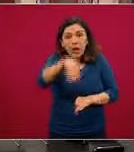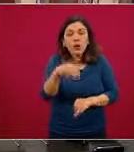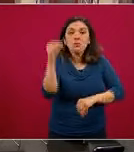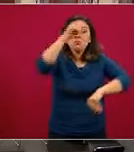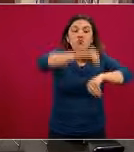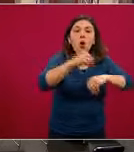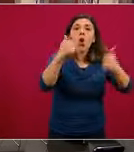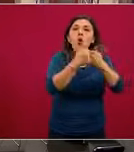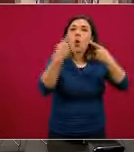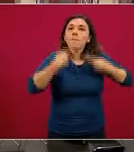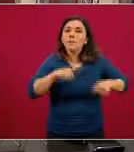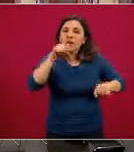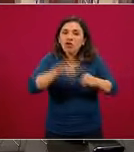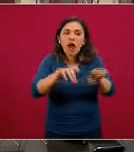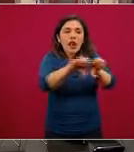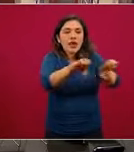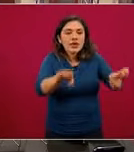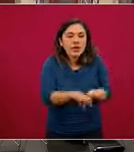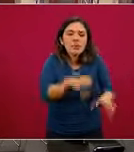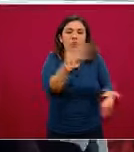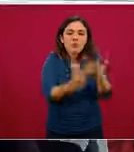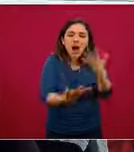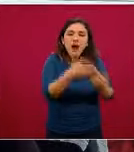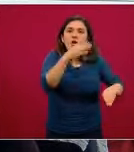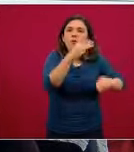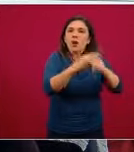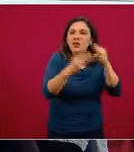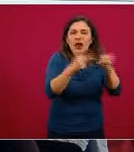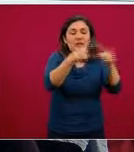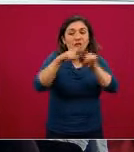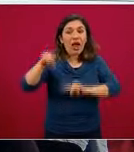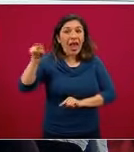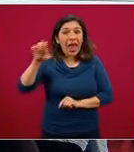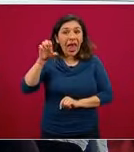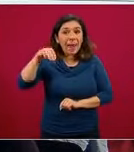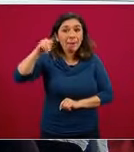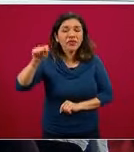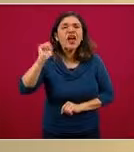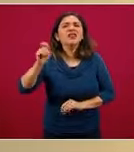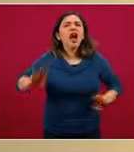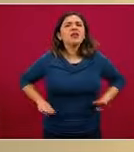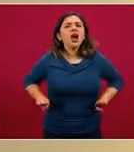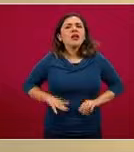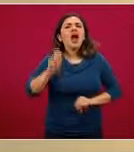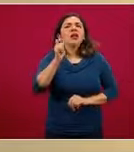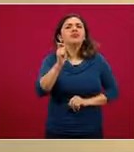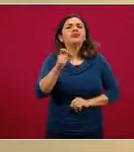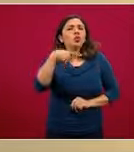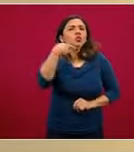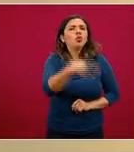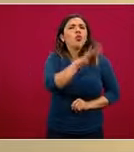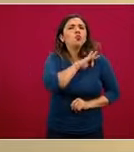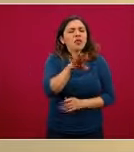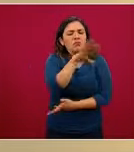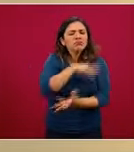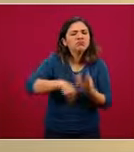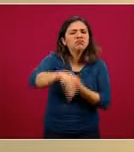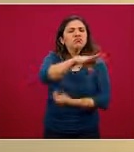todos los equipamientos necesarios. Estos MT se caracterizan por su